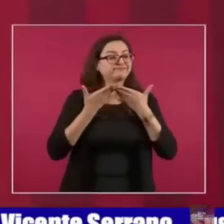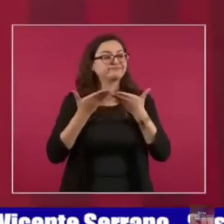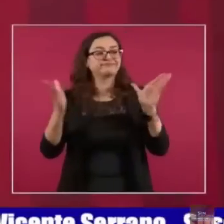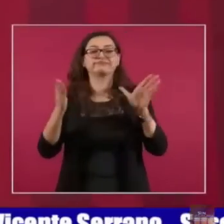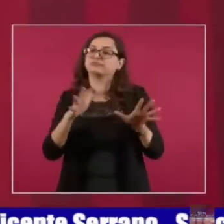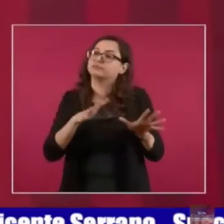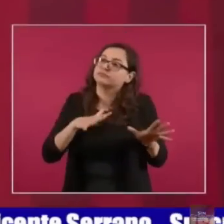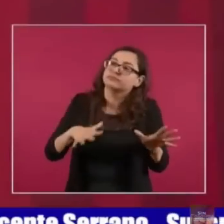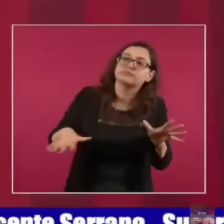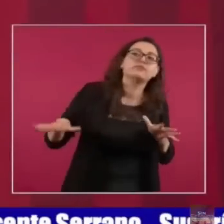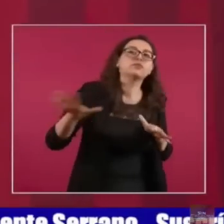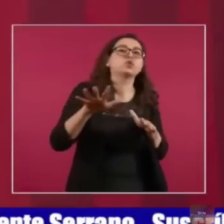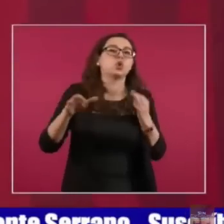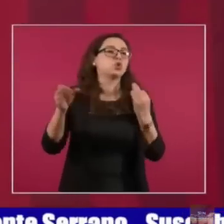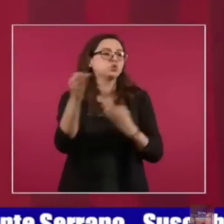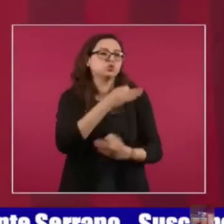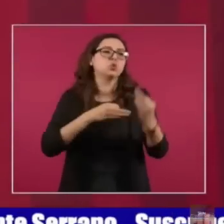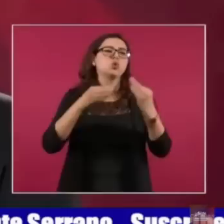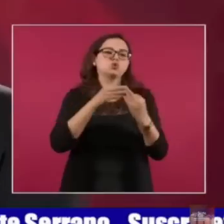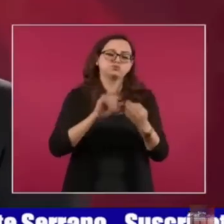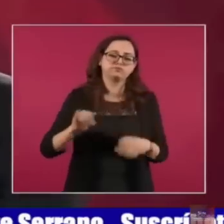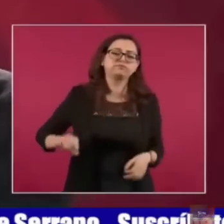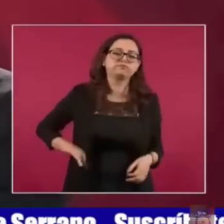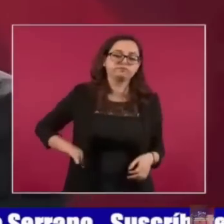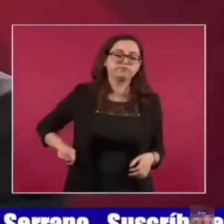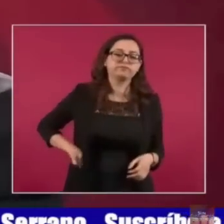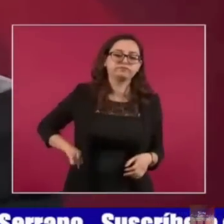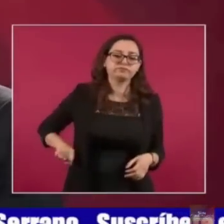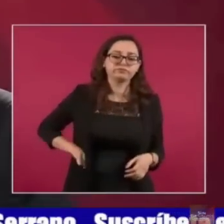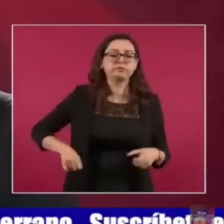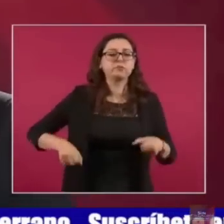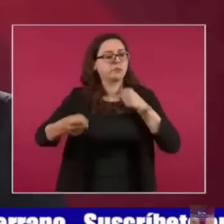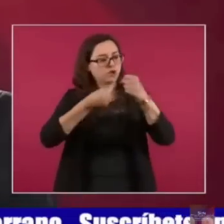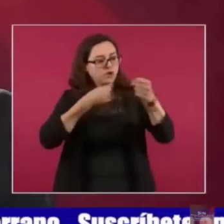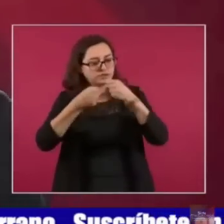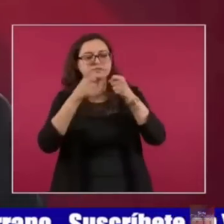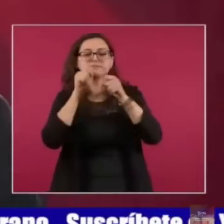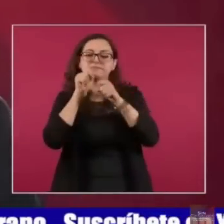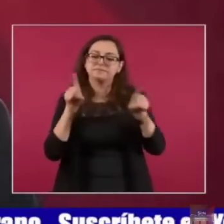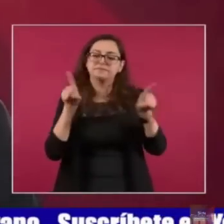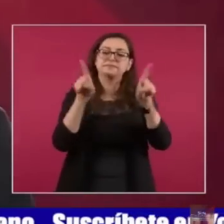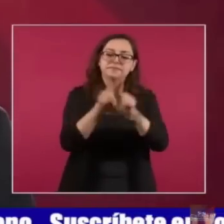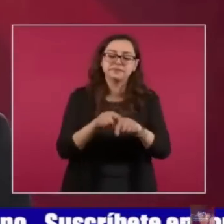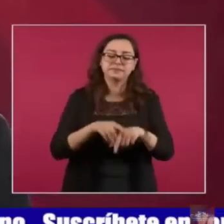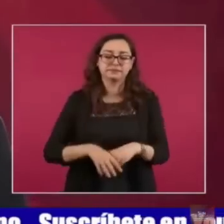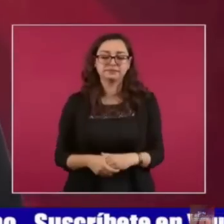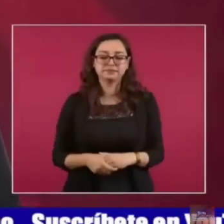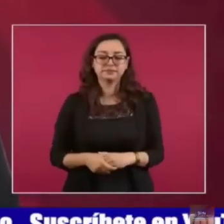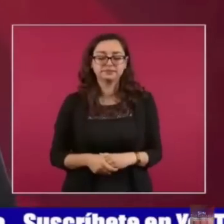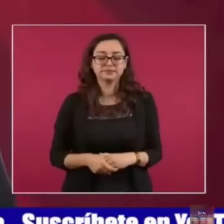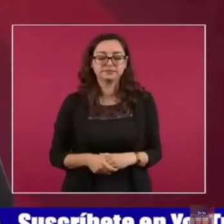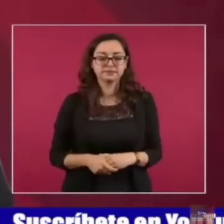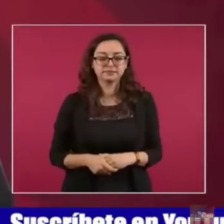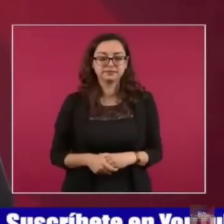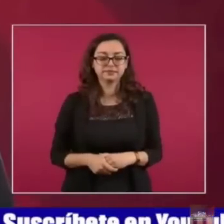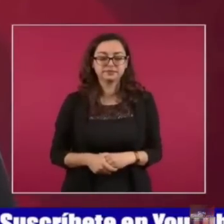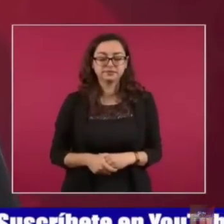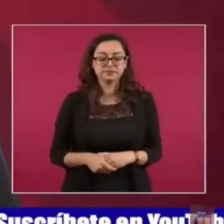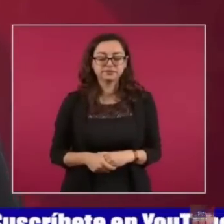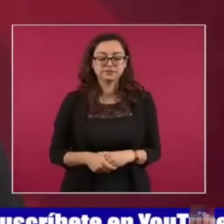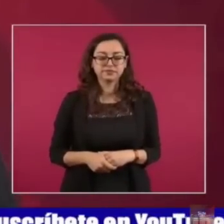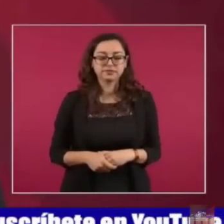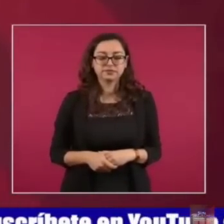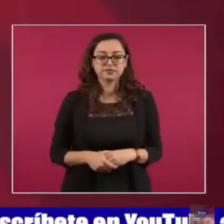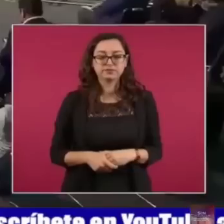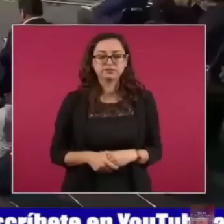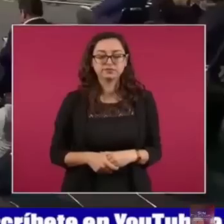honorabilidad, la estatura moral que no le pueden regatear a un hombre que no se ha enriquecido con el poder. Y me